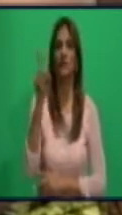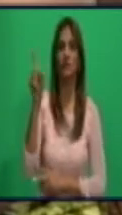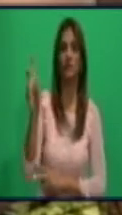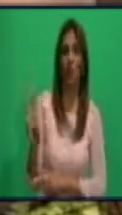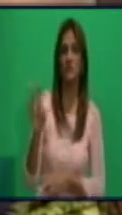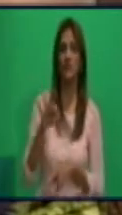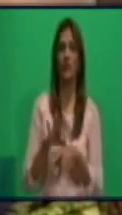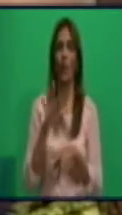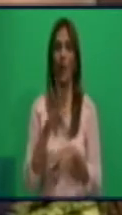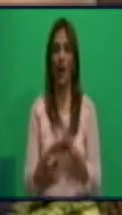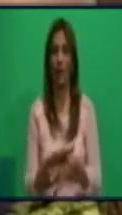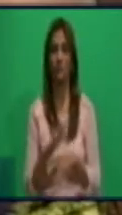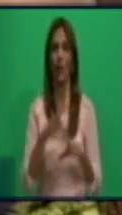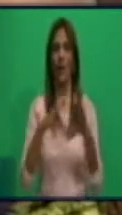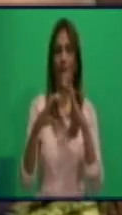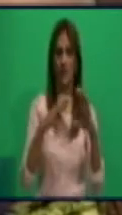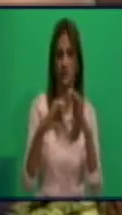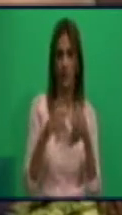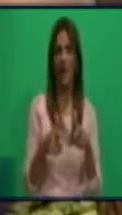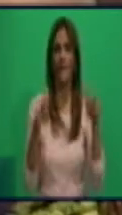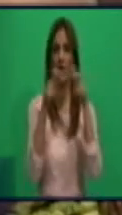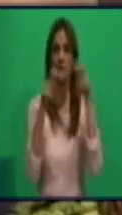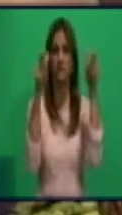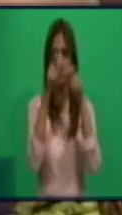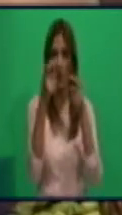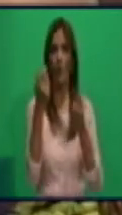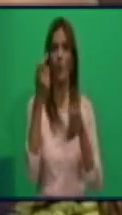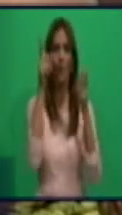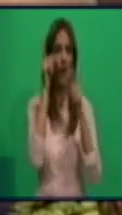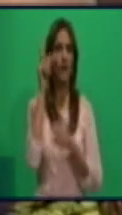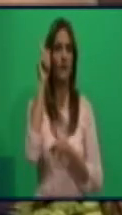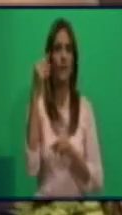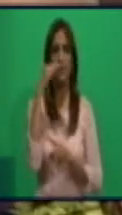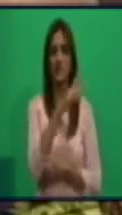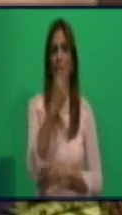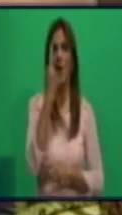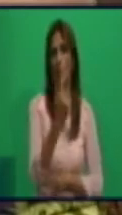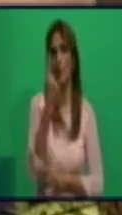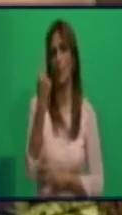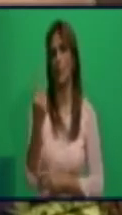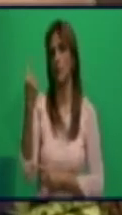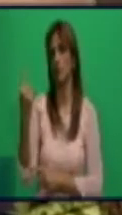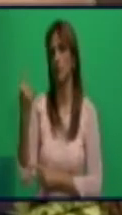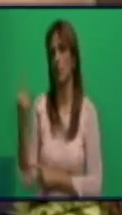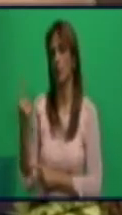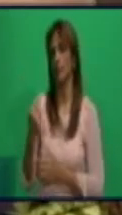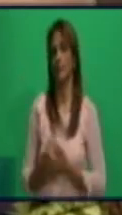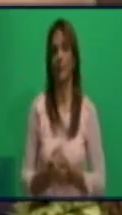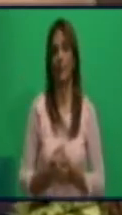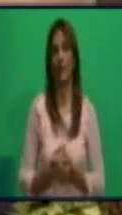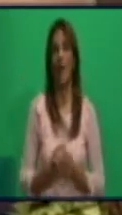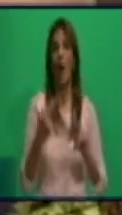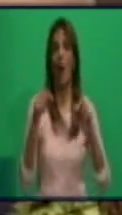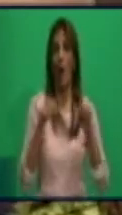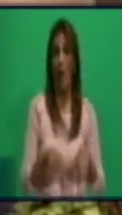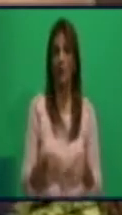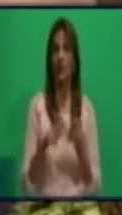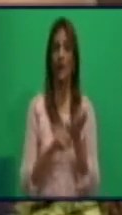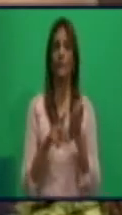Cauto, Campechuela, Niquero, Mazó, Guayarriba y Guisa con un caso cada uno. Hoy tenemos en la provincia ingresados